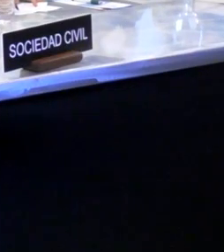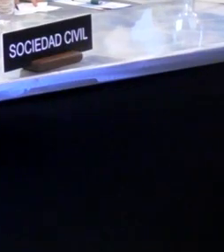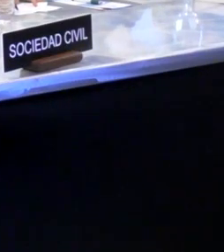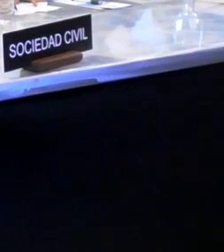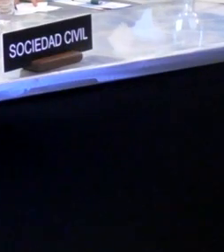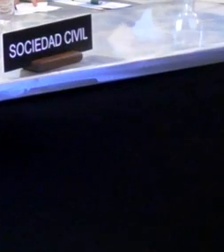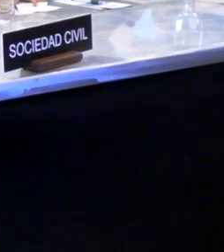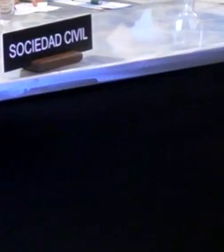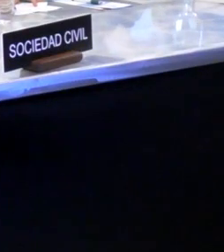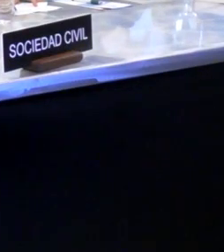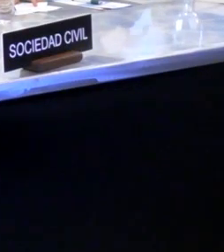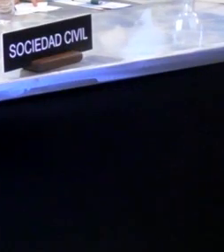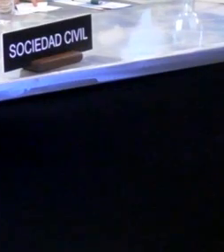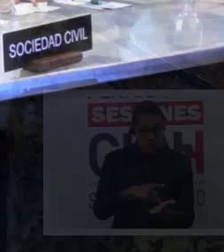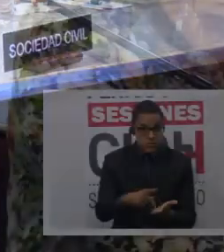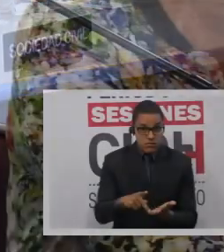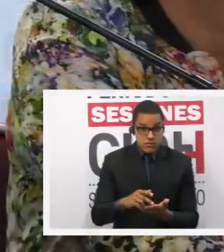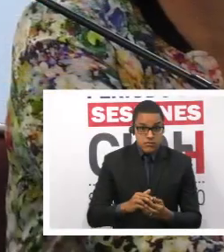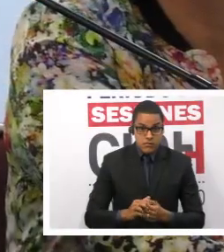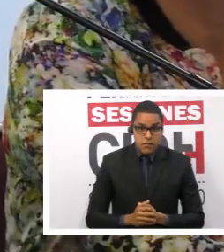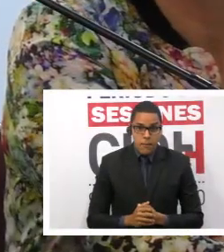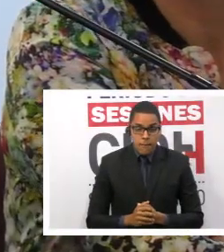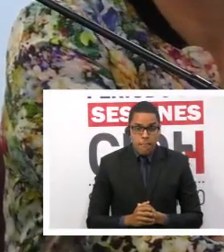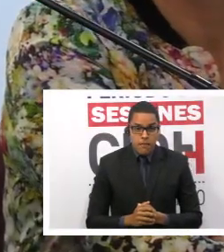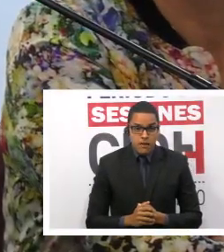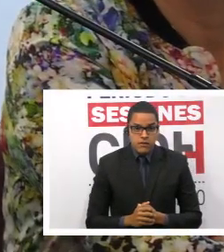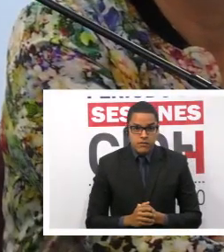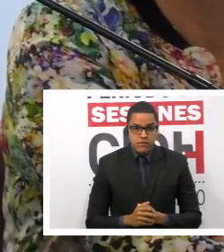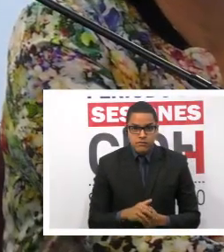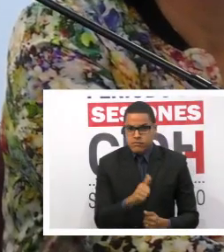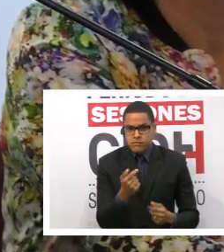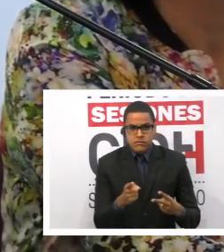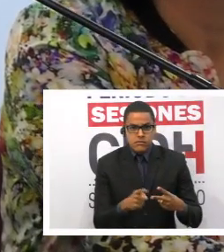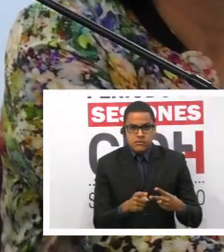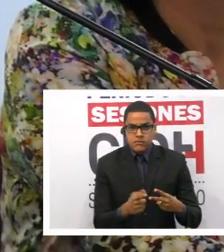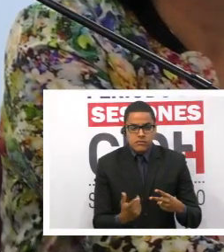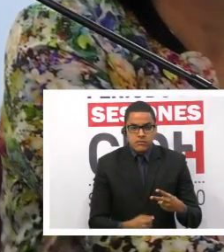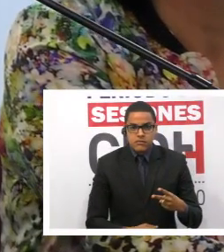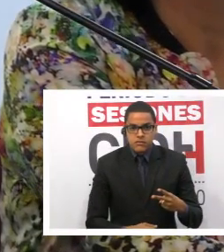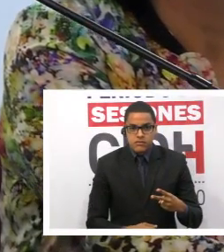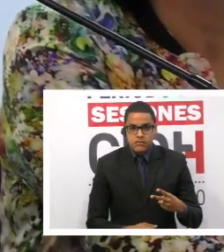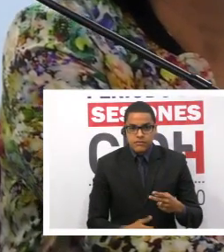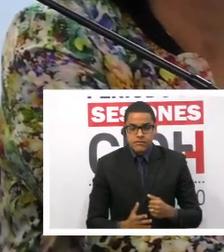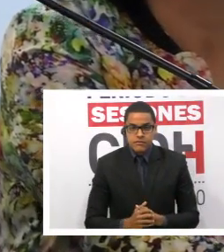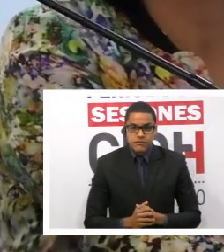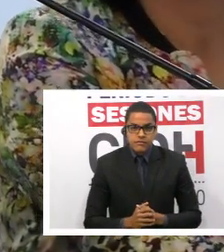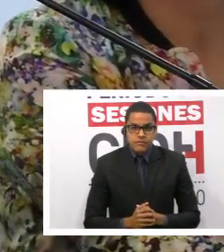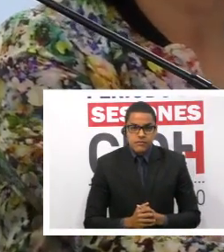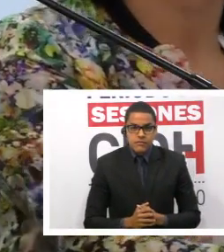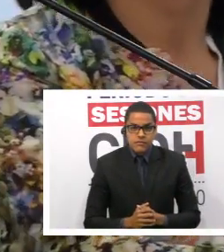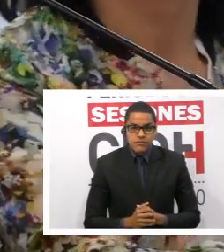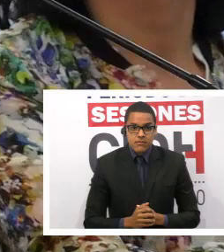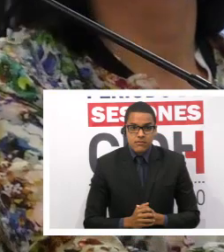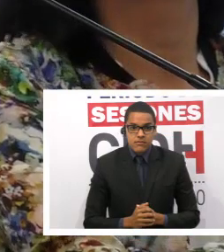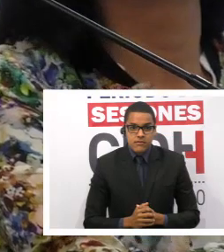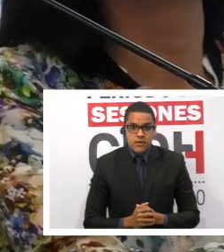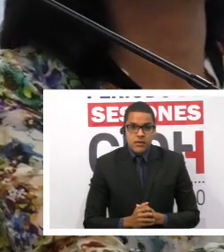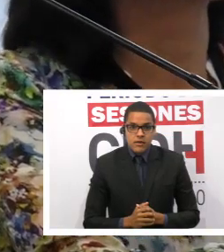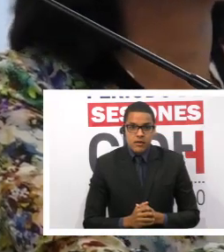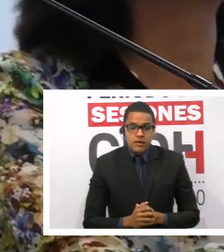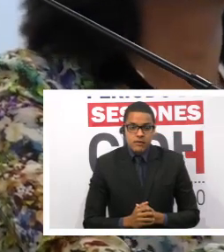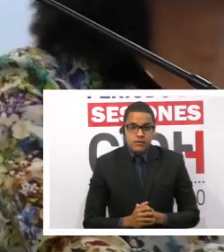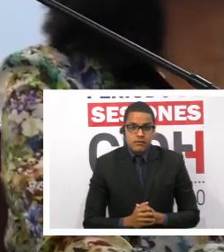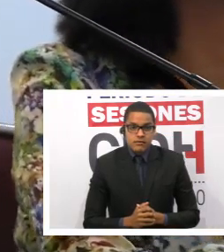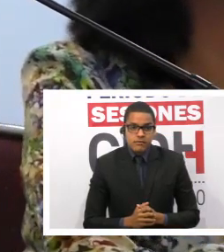lugar y algo más reciente hay toda una experiencia judicial que va desde méxico hasta la argentina